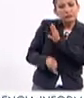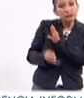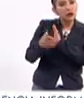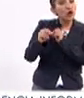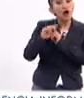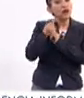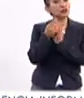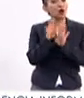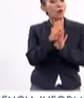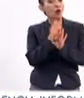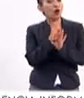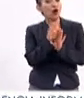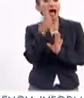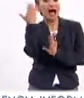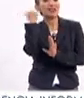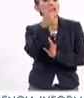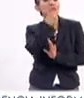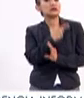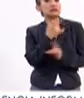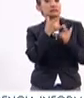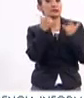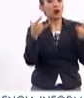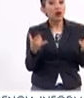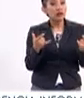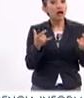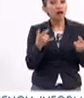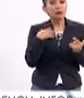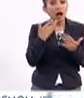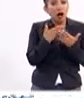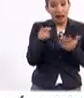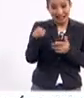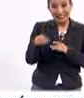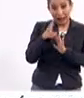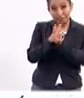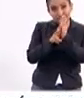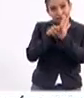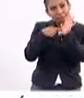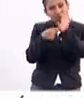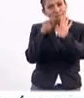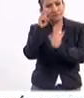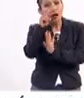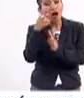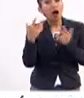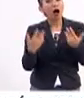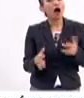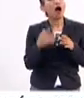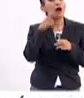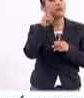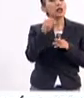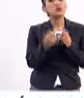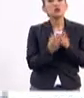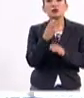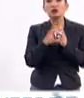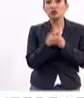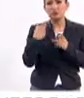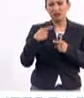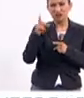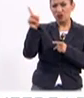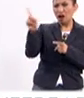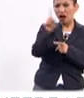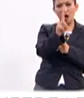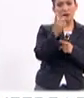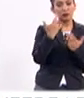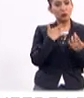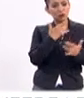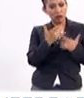ya no es como realmente nos contaron la historia. Y en este documental van a poder ver eso, van a poder ver personajes que